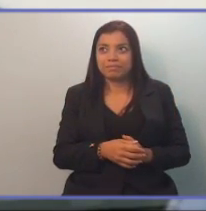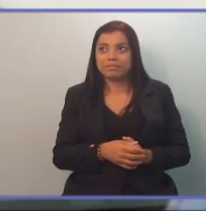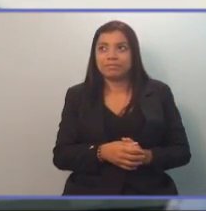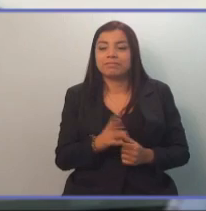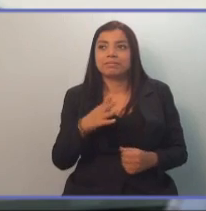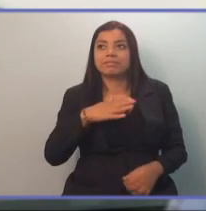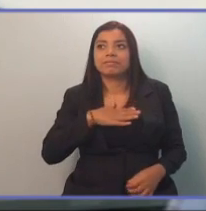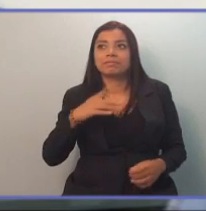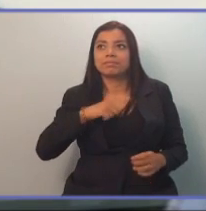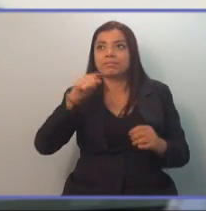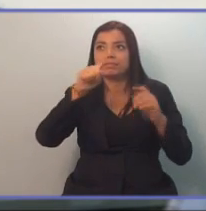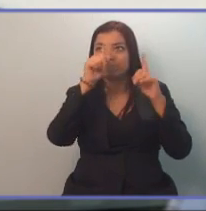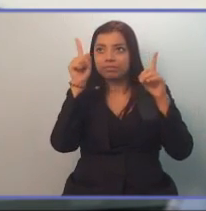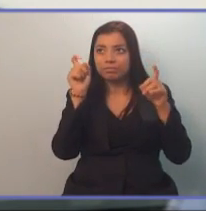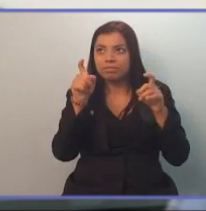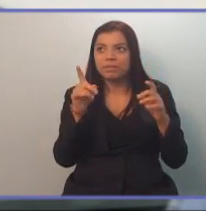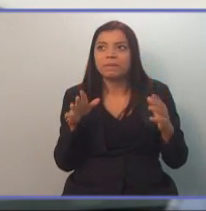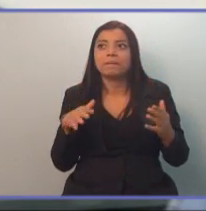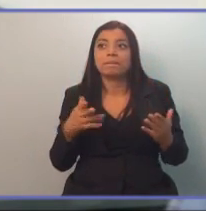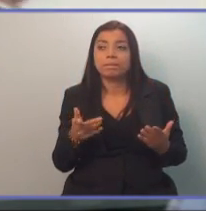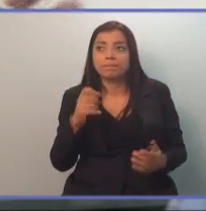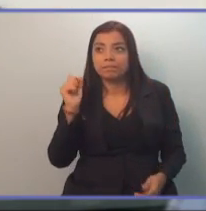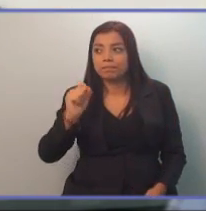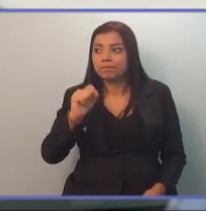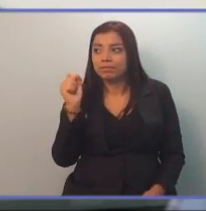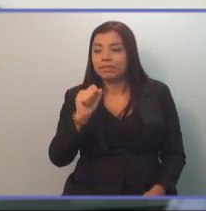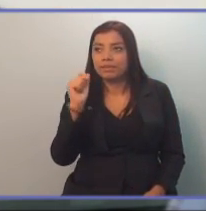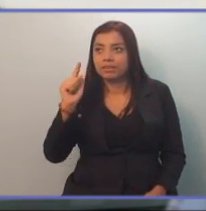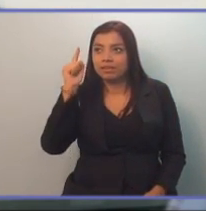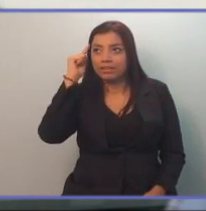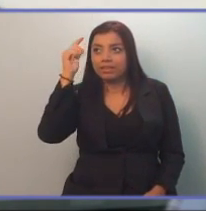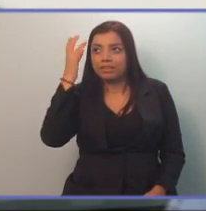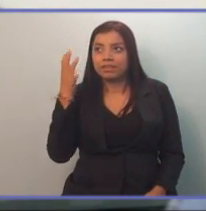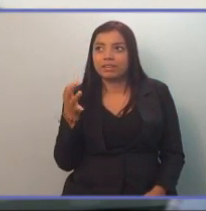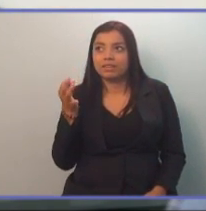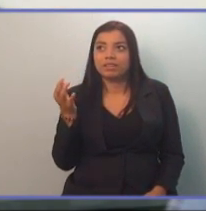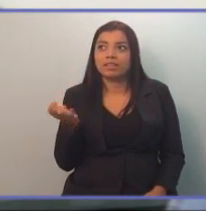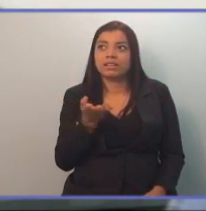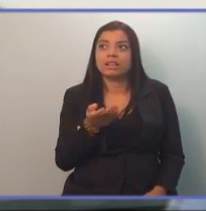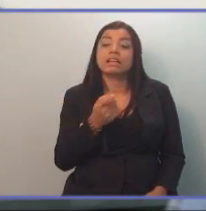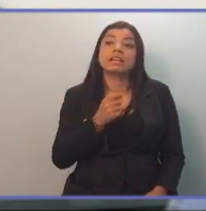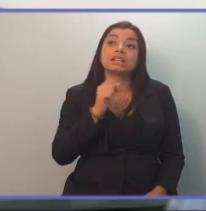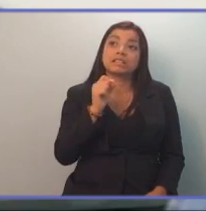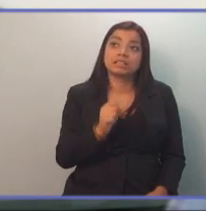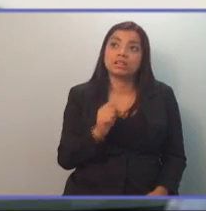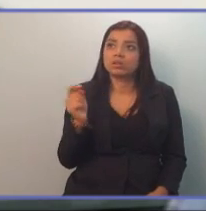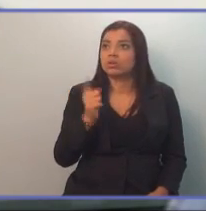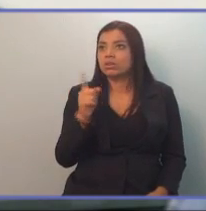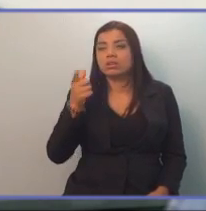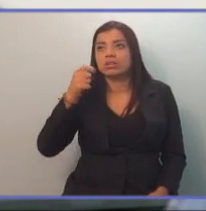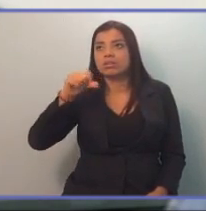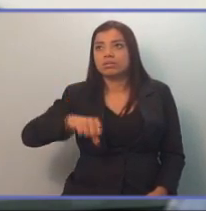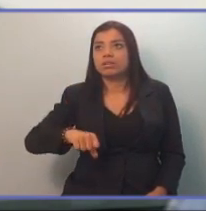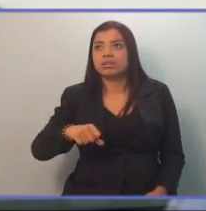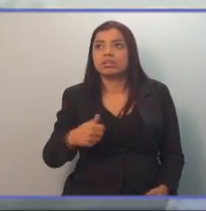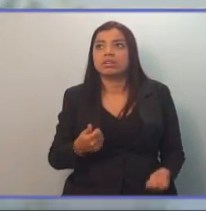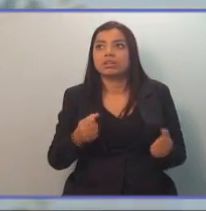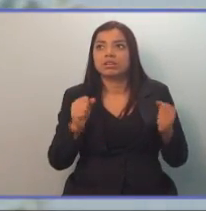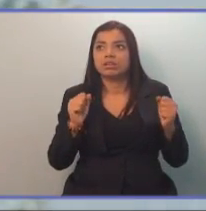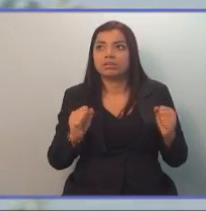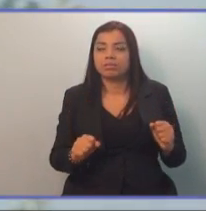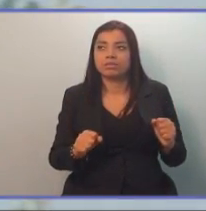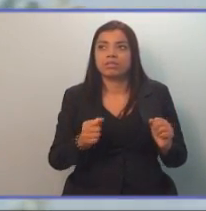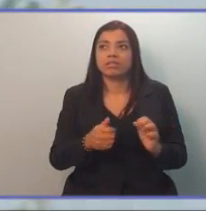Mi pregunta sería si esa discrecionalidad, que en sí no es mala porque es parte de la capacidad